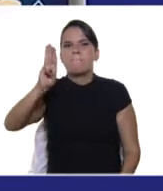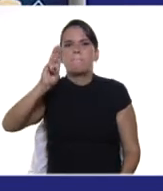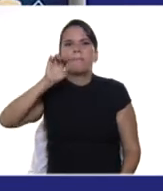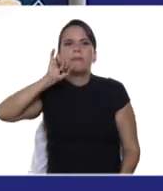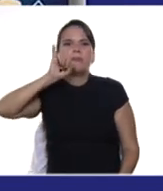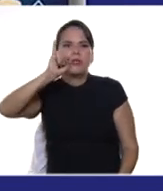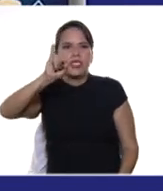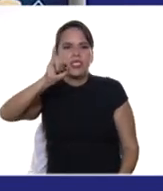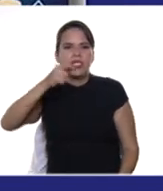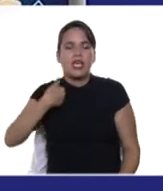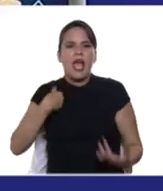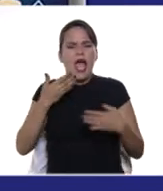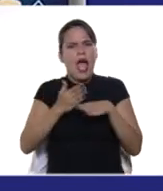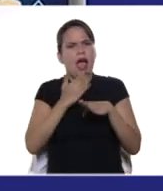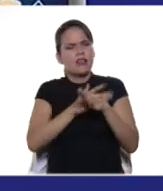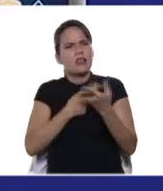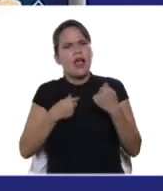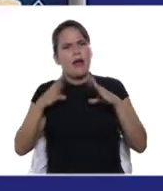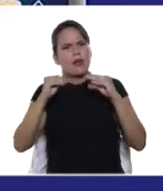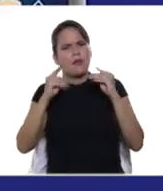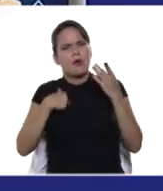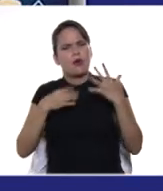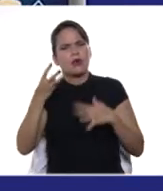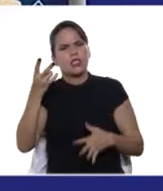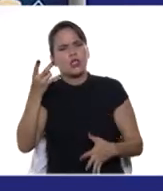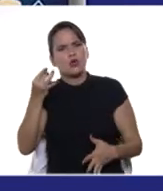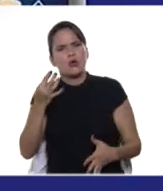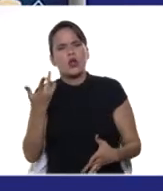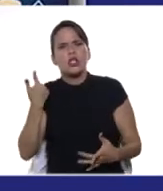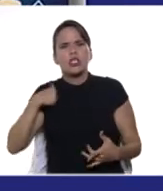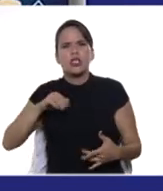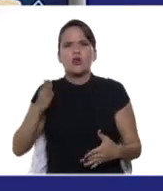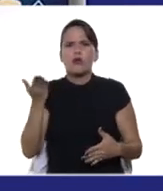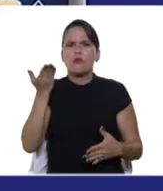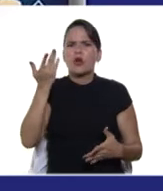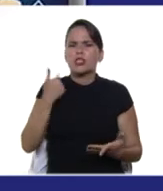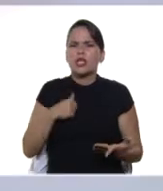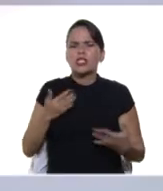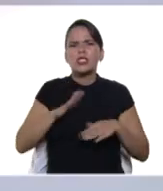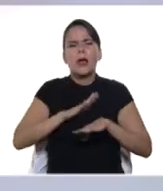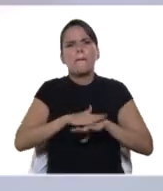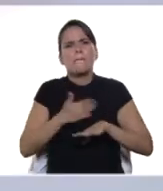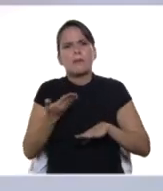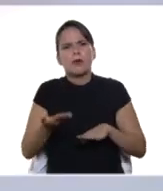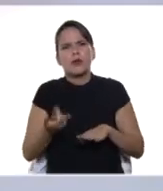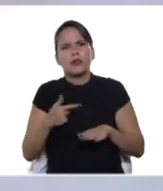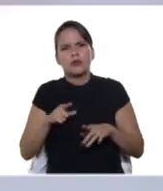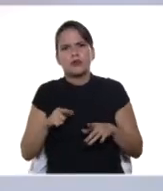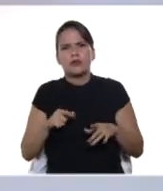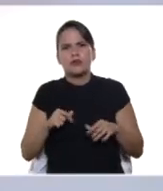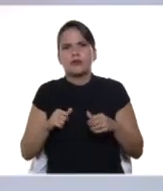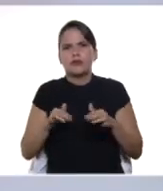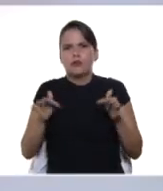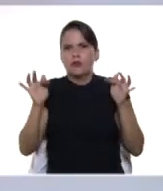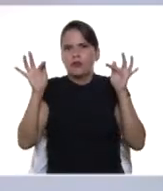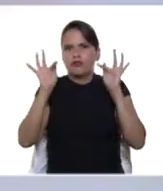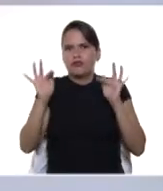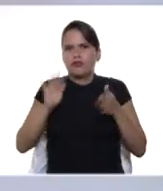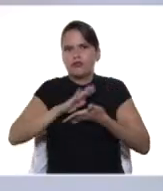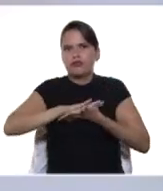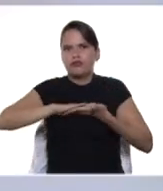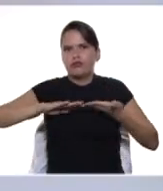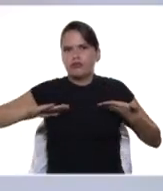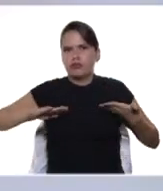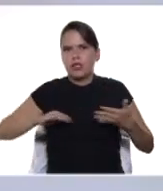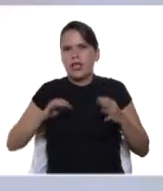mucho sobre este número. Tiene una importancia con lo que es referente a la geometría, específicamente